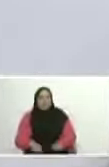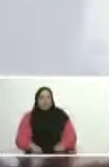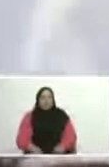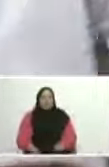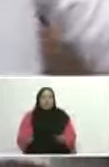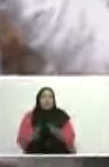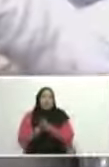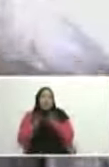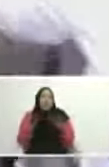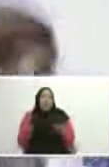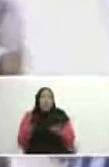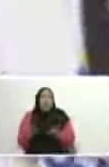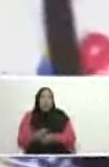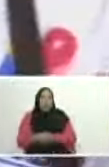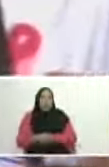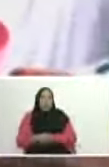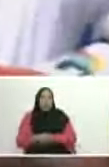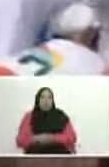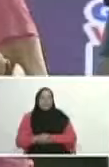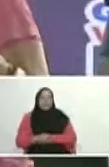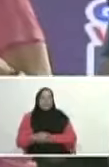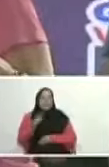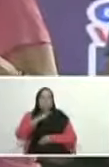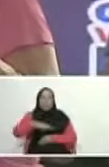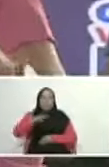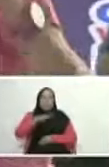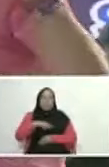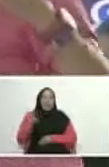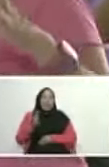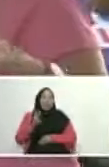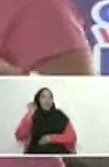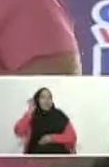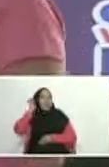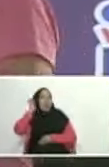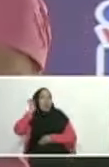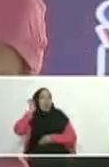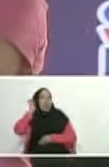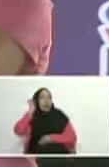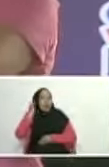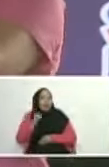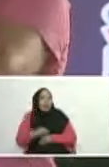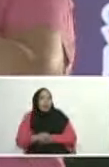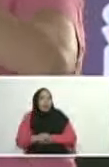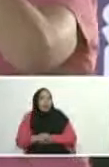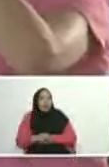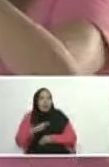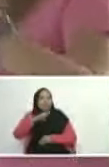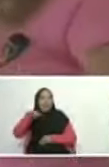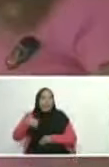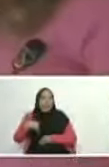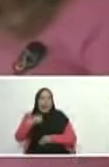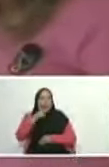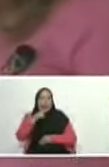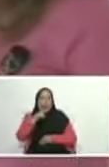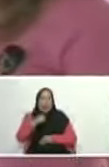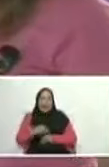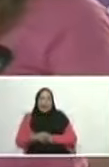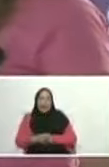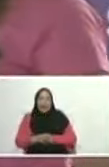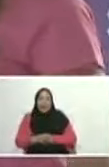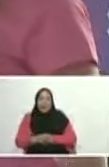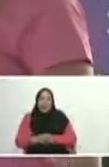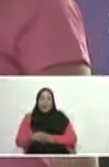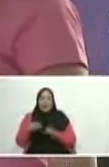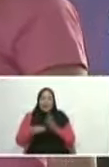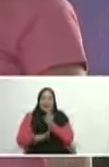como verá, todos los días la gran misión Venezuela Mujer avanza y las mujeres avanzan en su